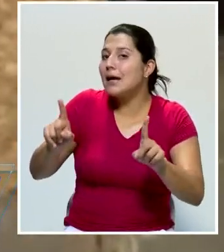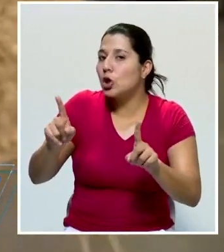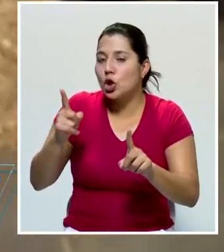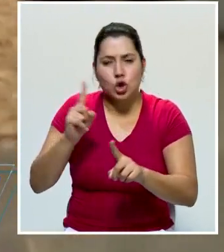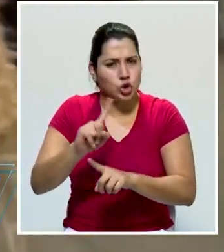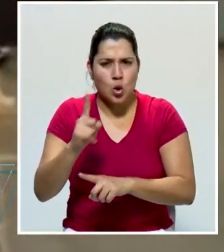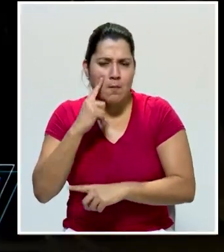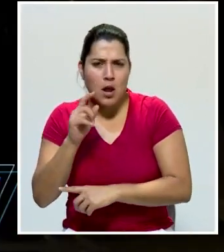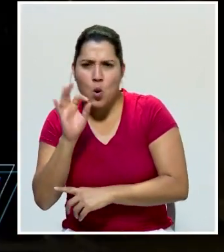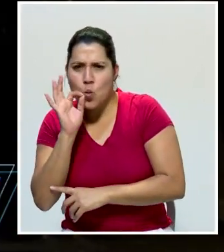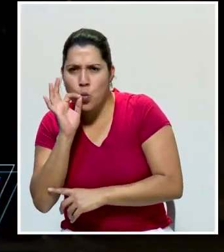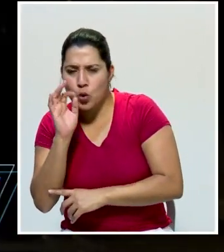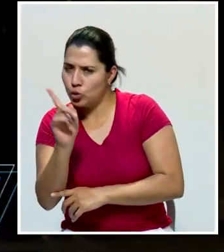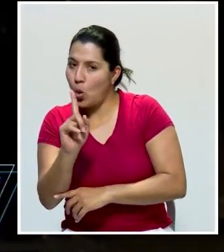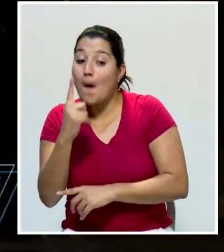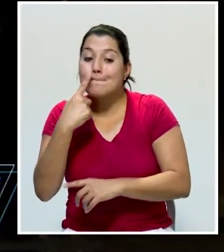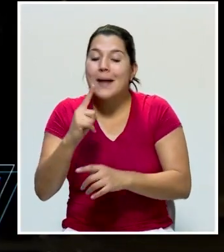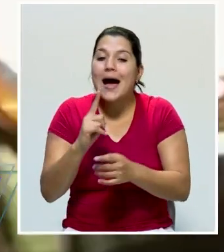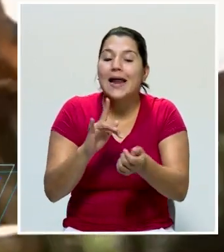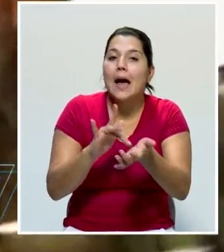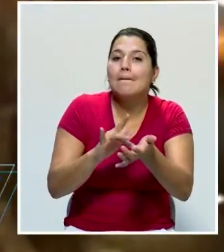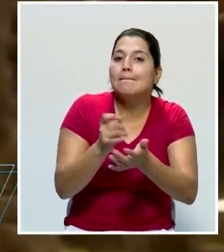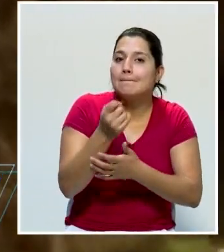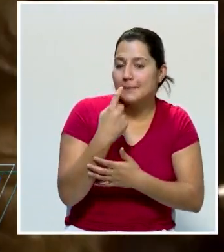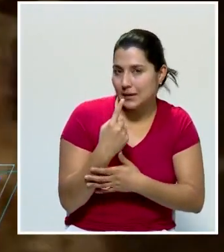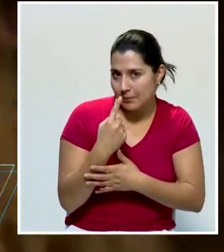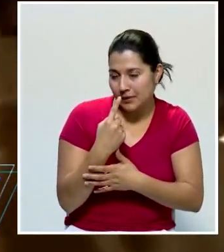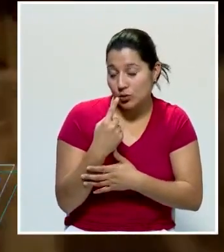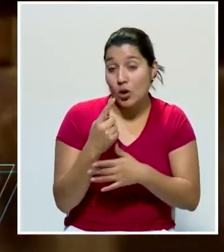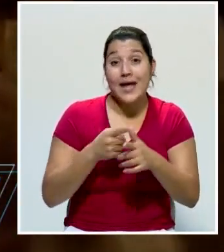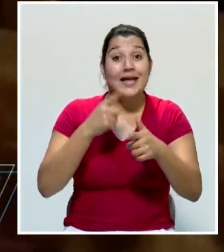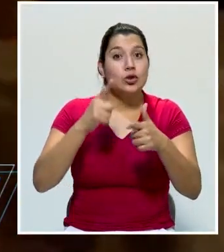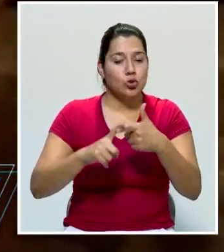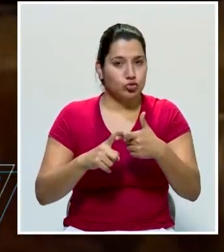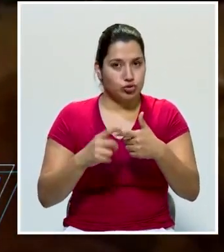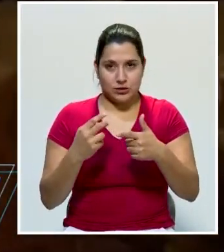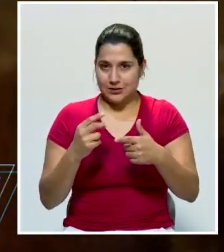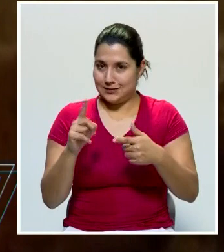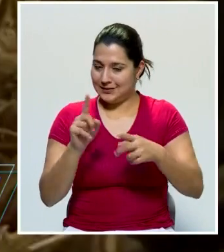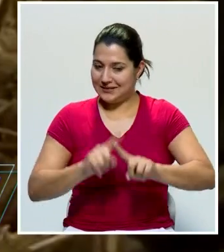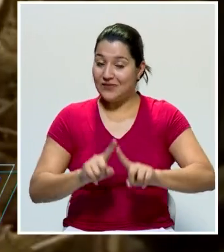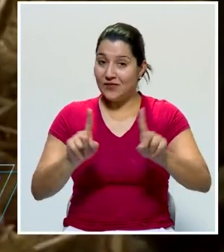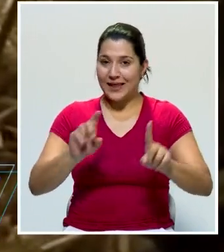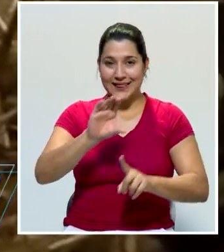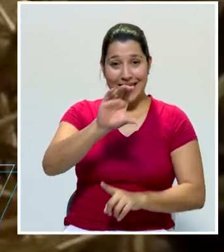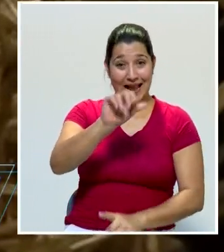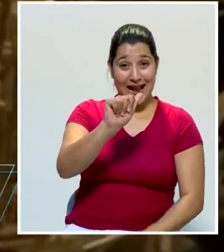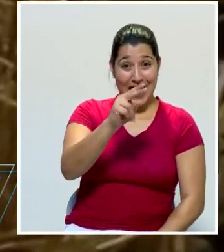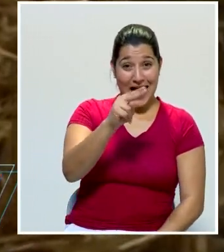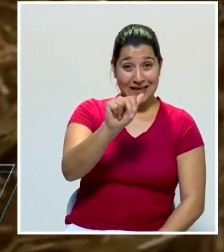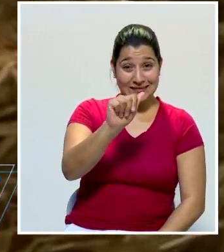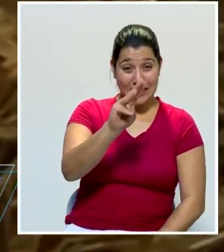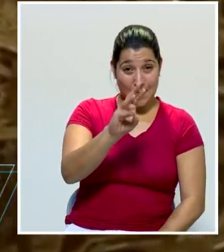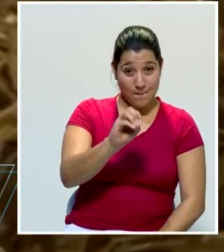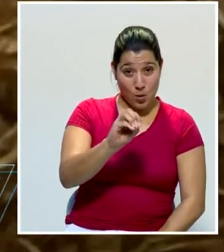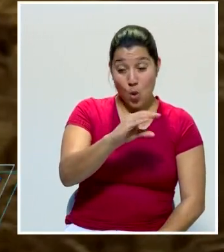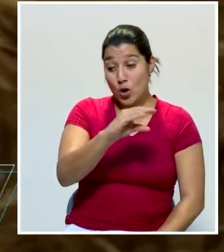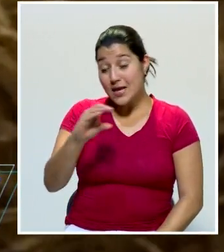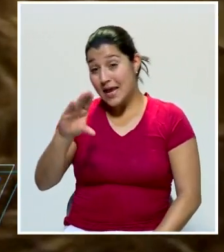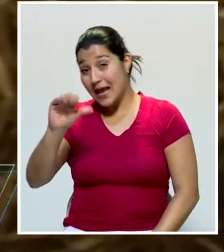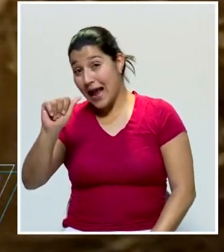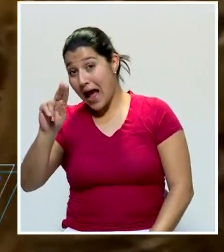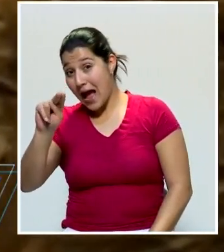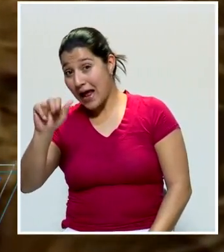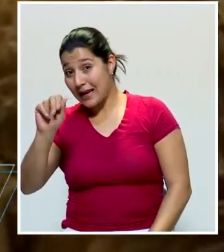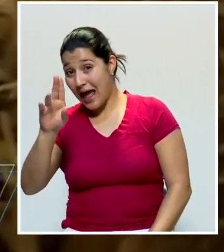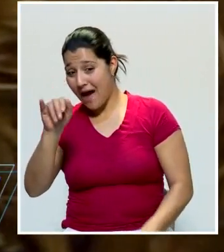farmacéuticas, etcétera. Entonces, no podemos confundir lo que es el cultivo del cáñamo con lo que es el cultivo del cannabis